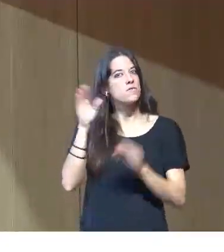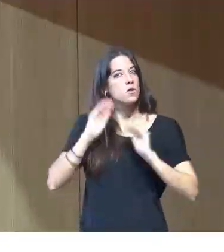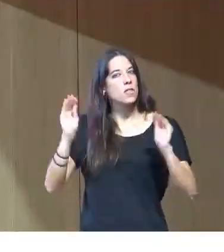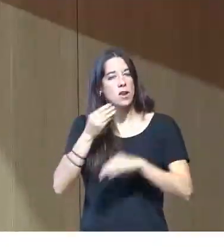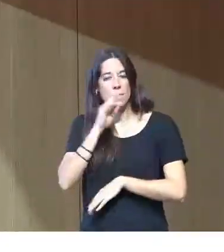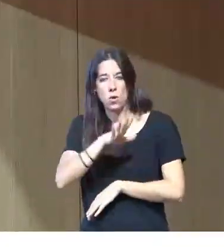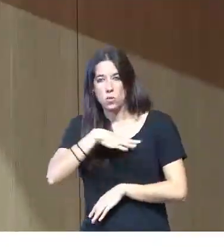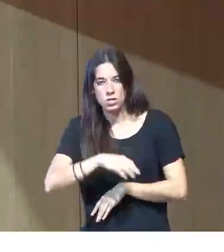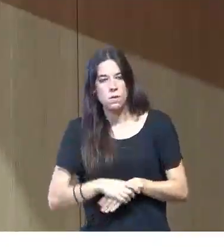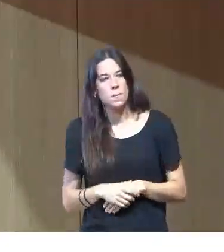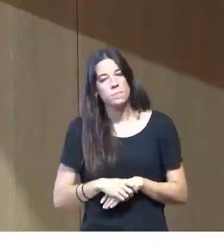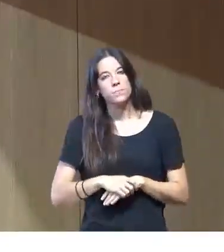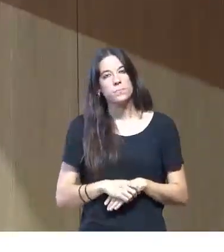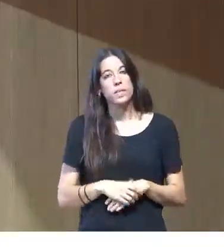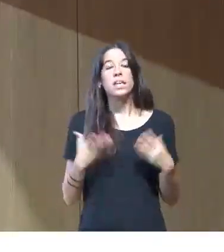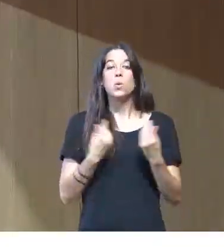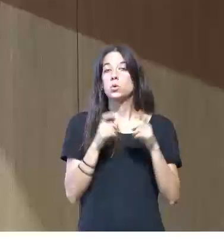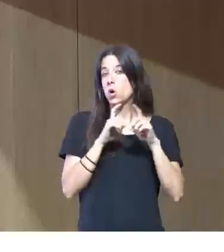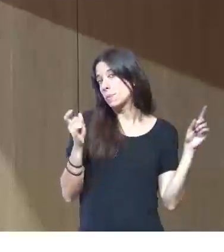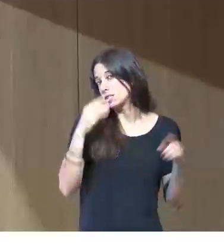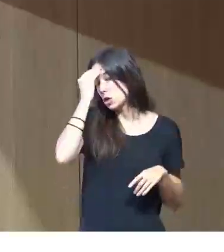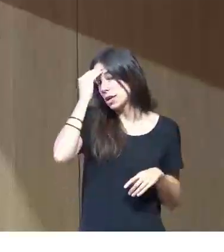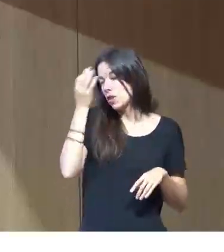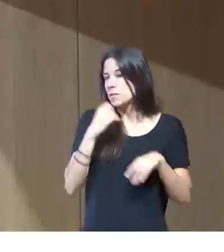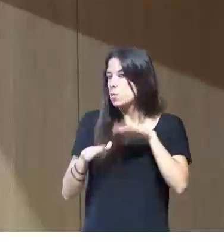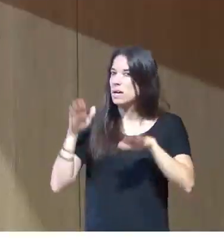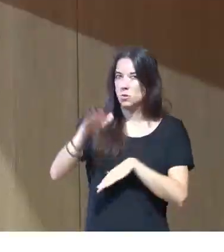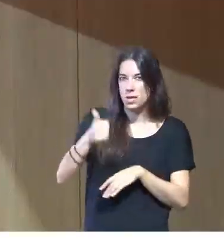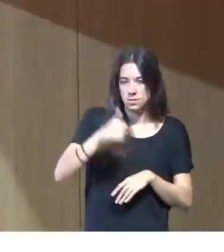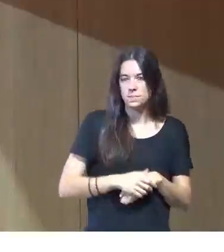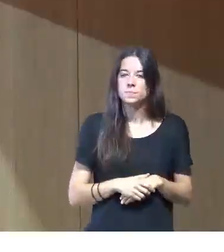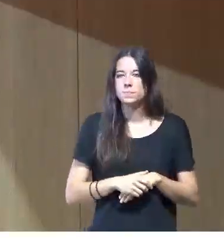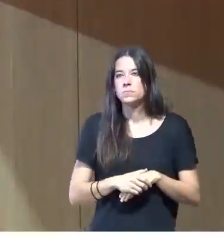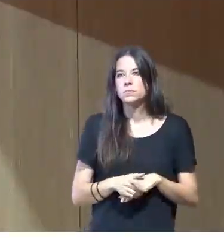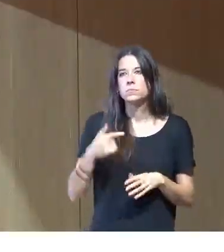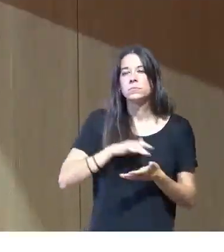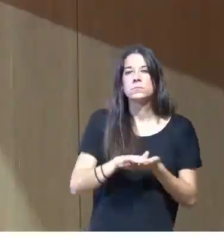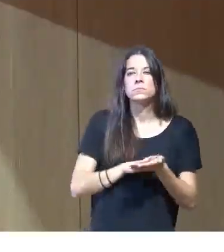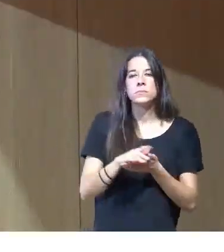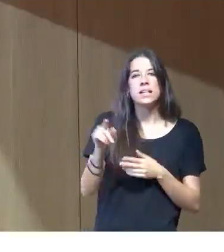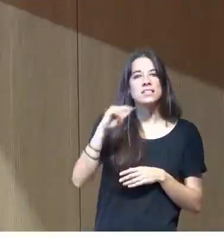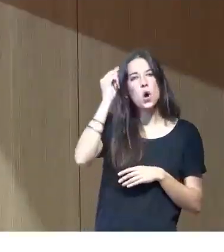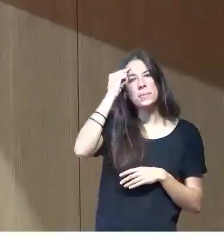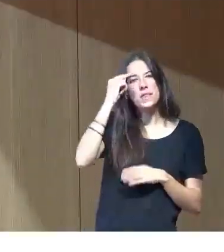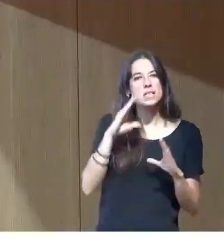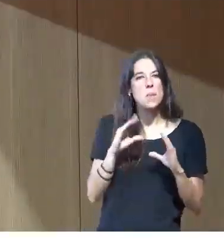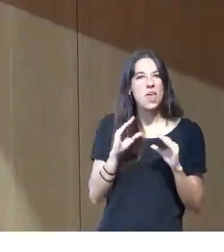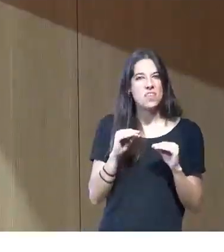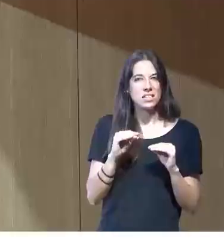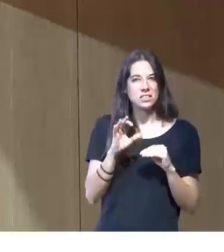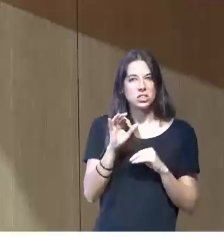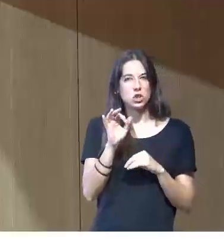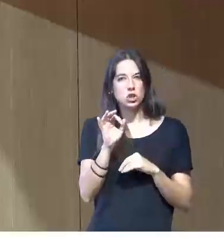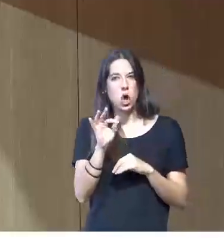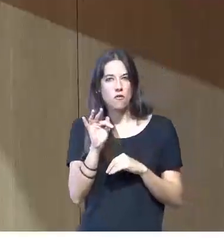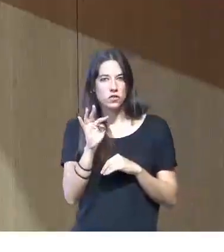y con las empresas creo que tenemos que dar un paso más allá llevamos hablando de esas competencias blandas todo el tiempo